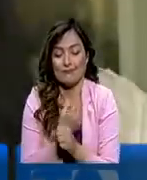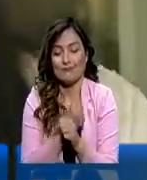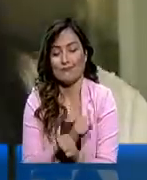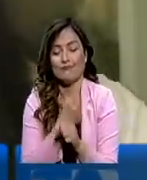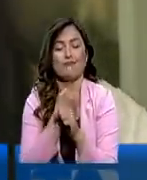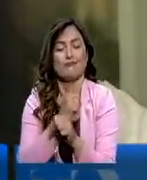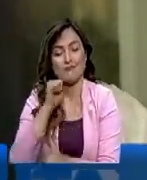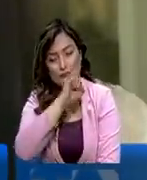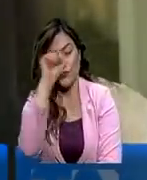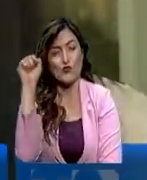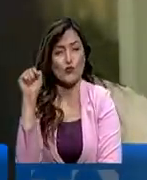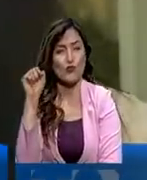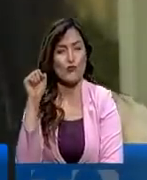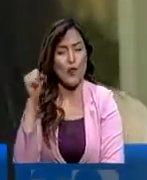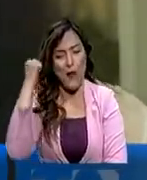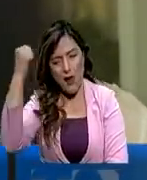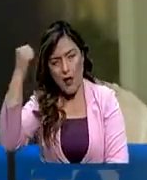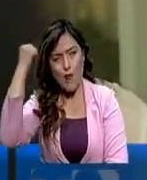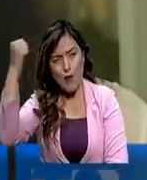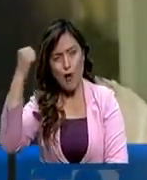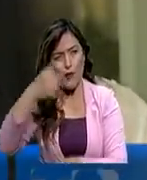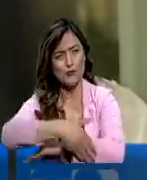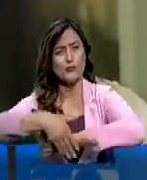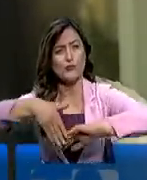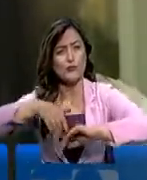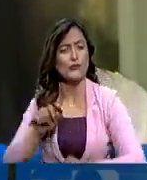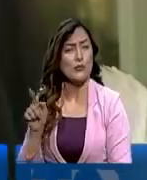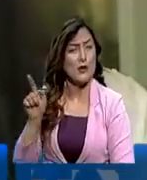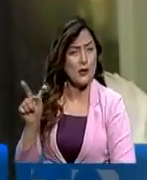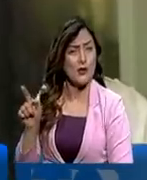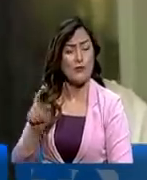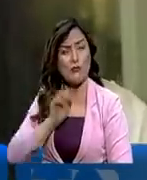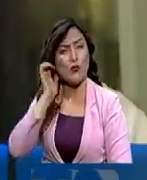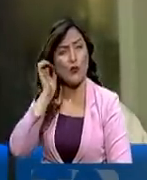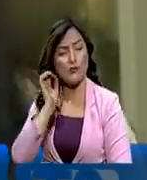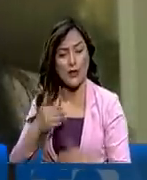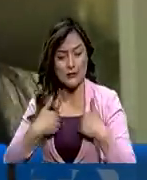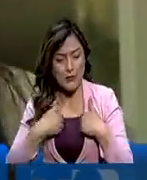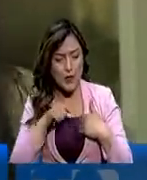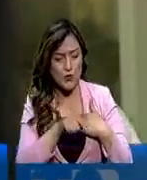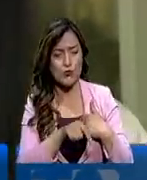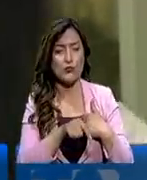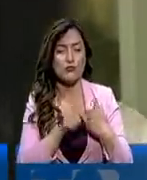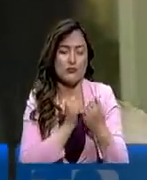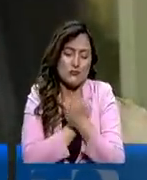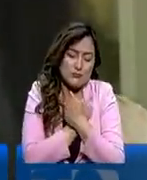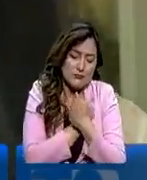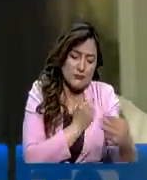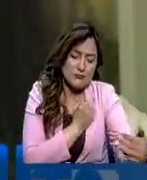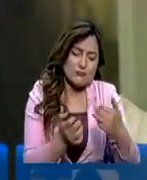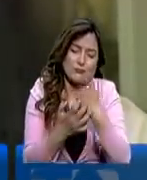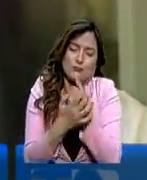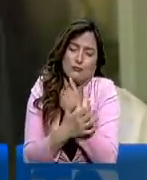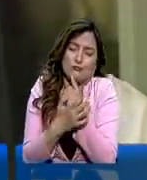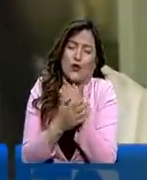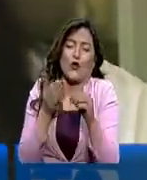era activista, salía a las calles, era una persona que descubrió en los animales o en el amor hacia los animales